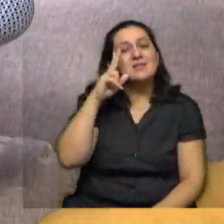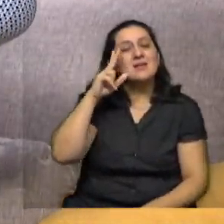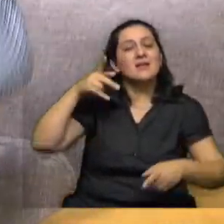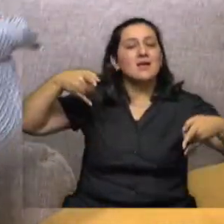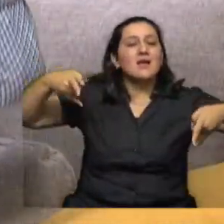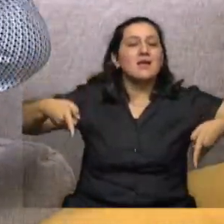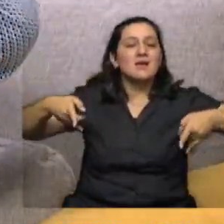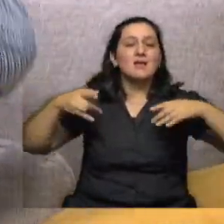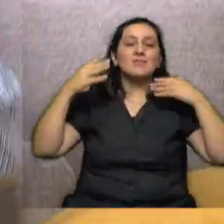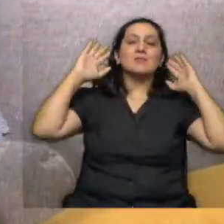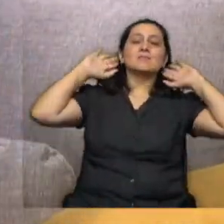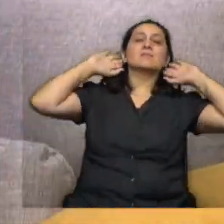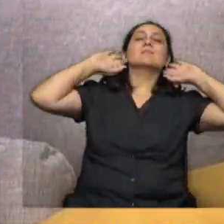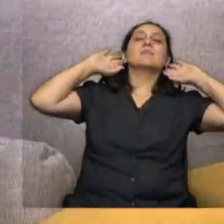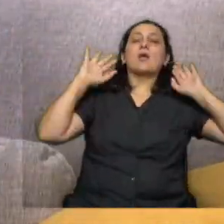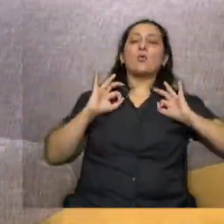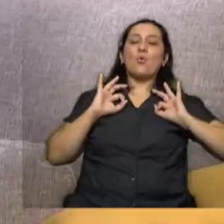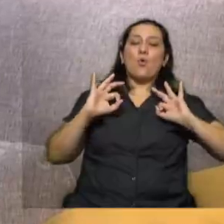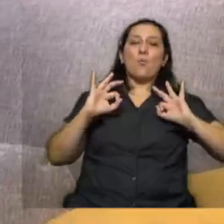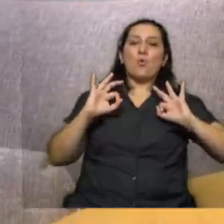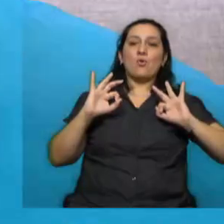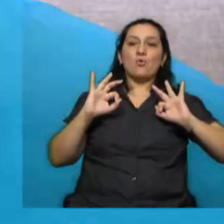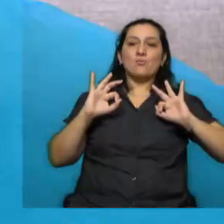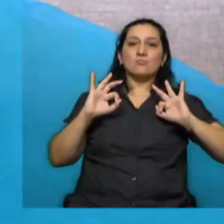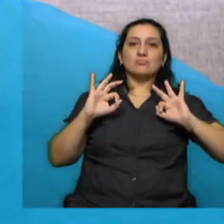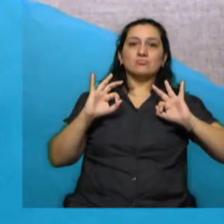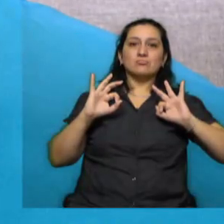En la almohada, cómodos, estirados allí, boca arriba. ¿Tá?